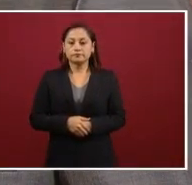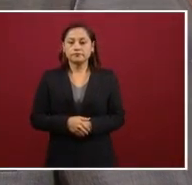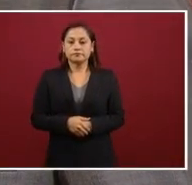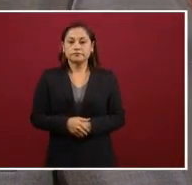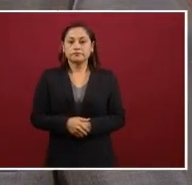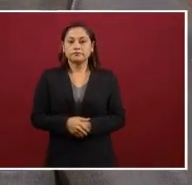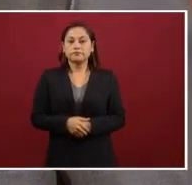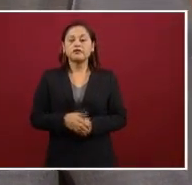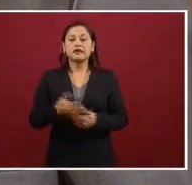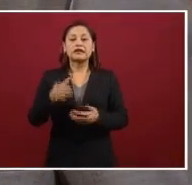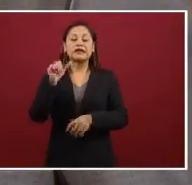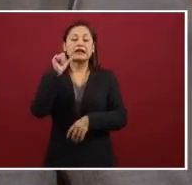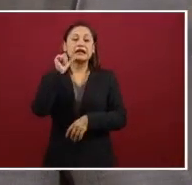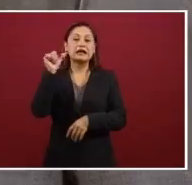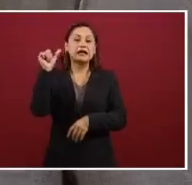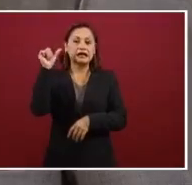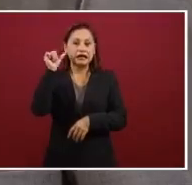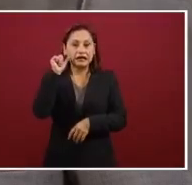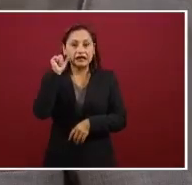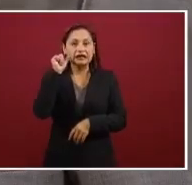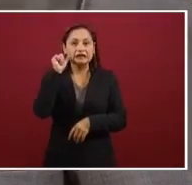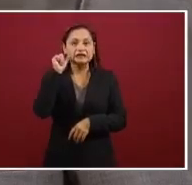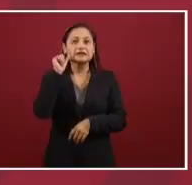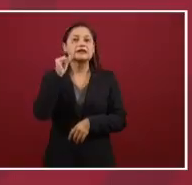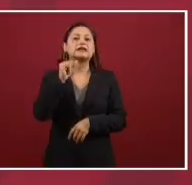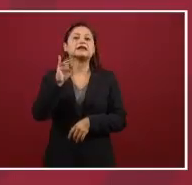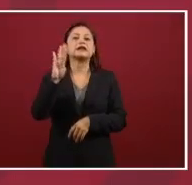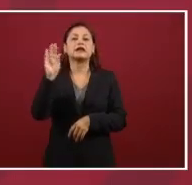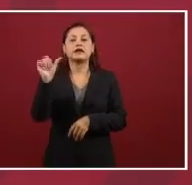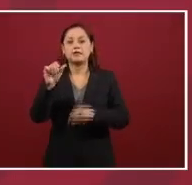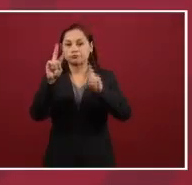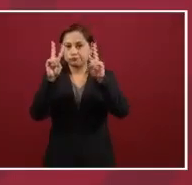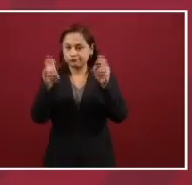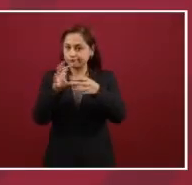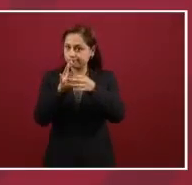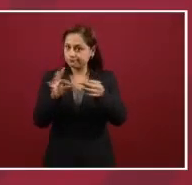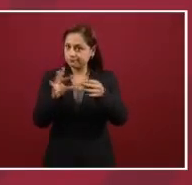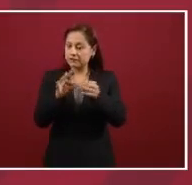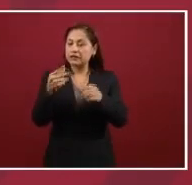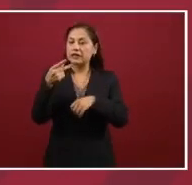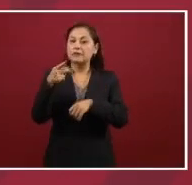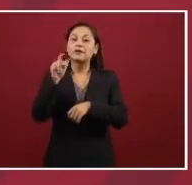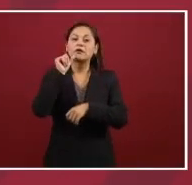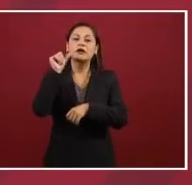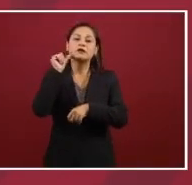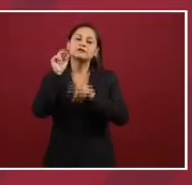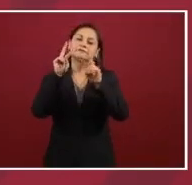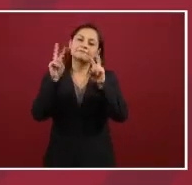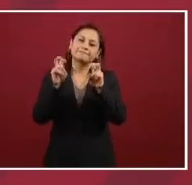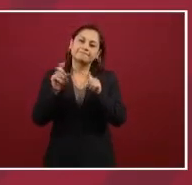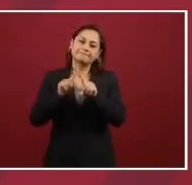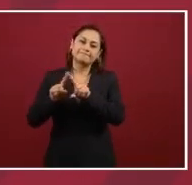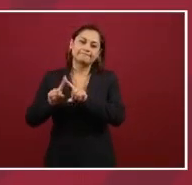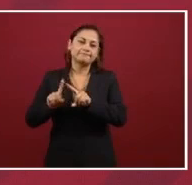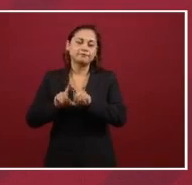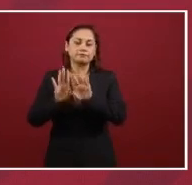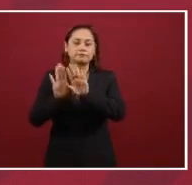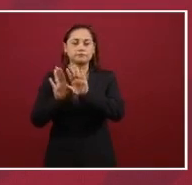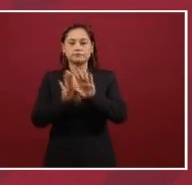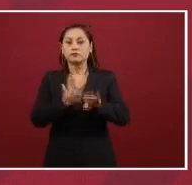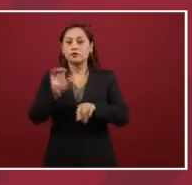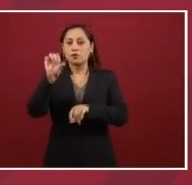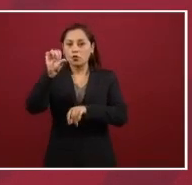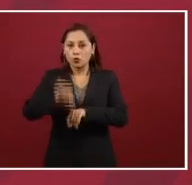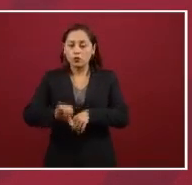hacerlo ayer, pero también tuvimos varios temas. Hoy vamos a informarles de cómo se